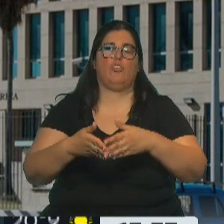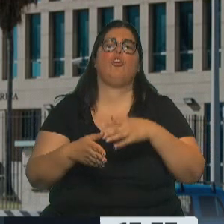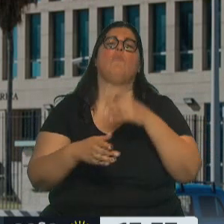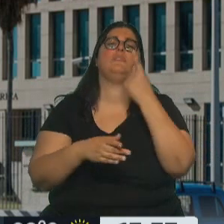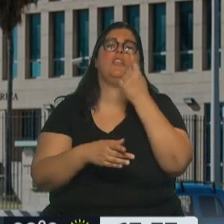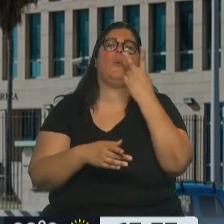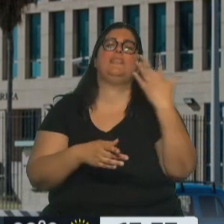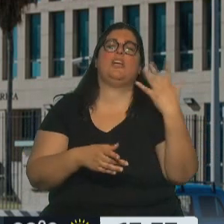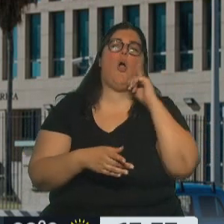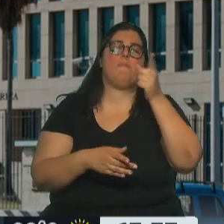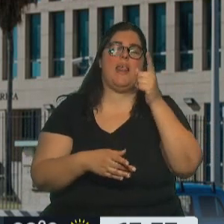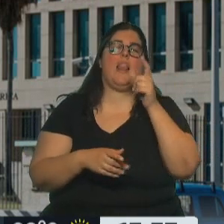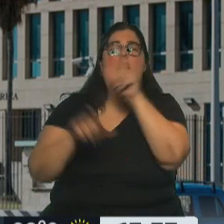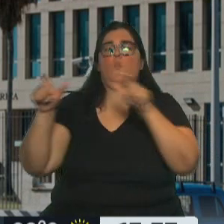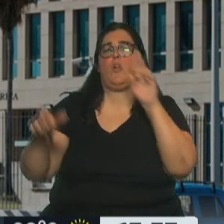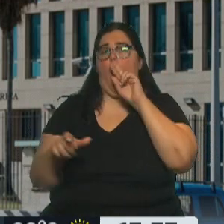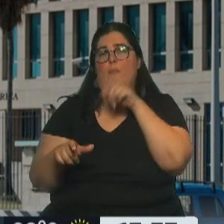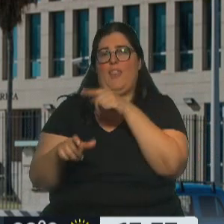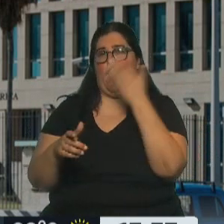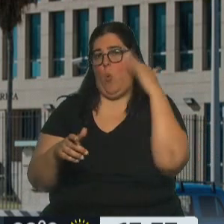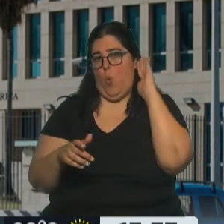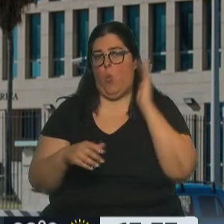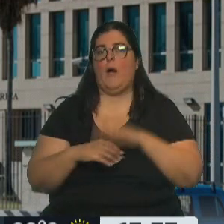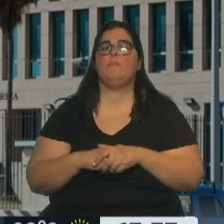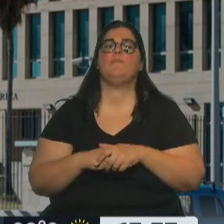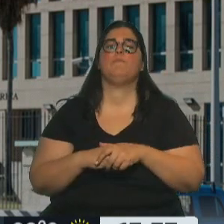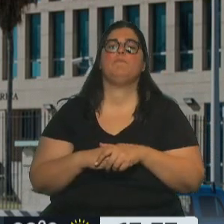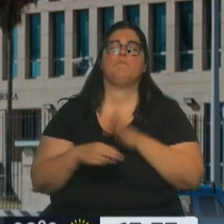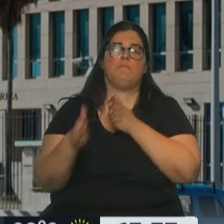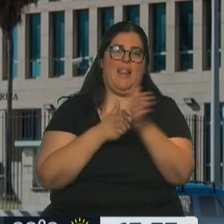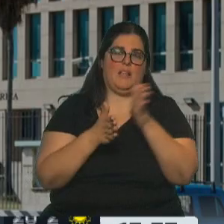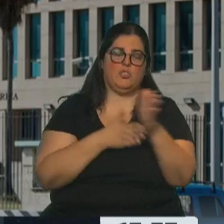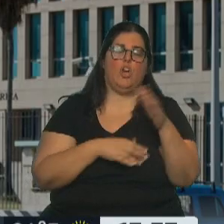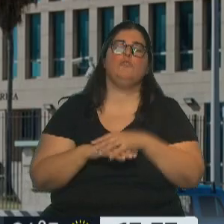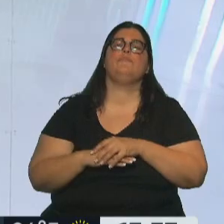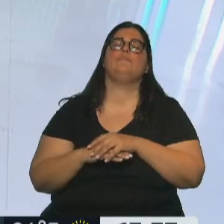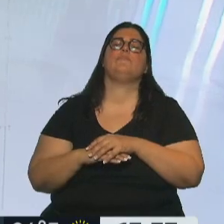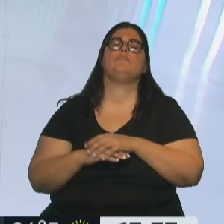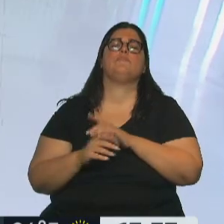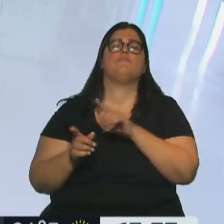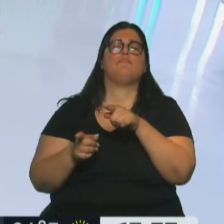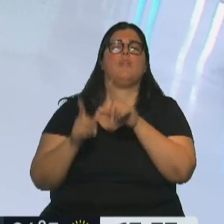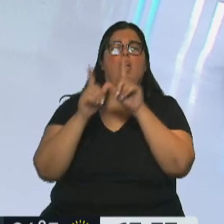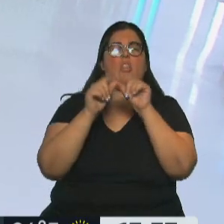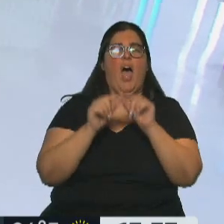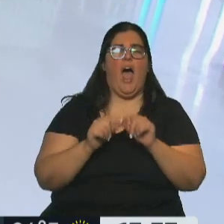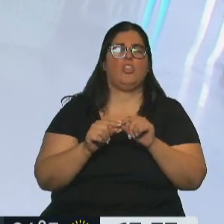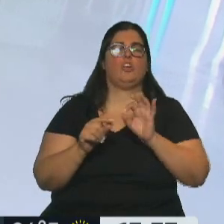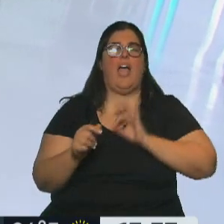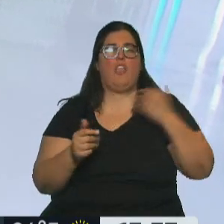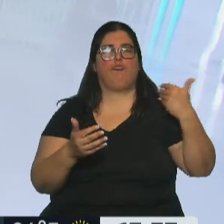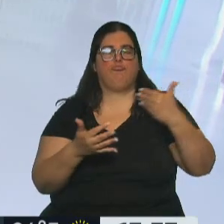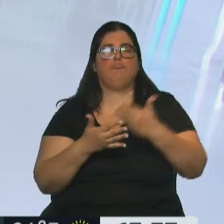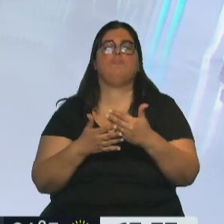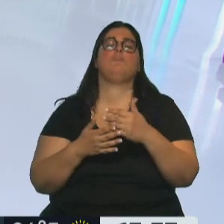125.000 cubanos y cubanas, pero seguimos trasladando estos datos a los diferentes años. 14